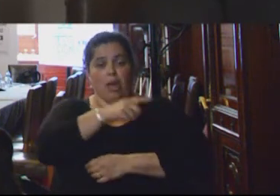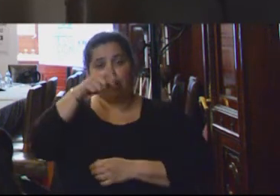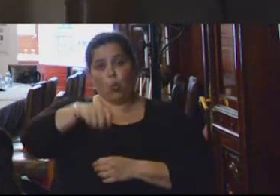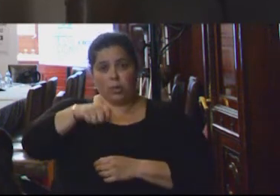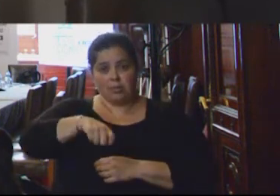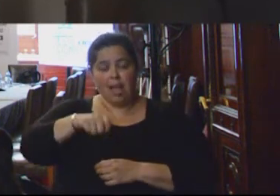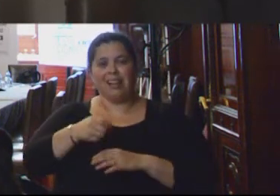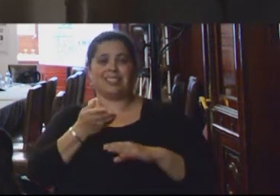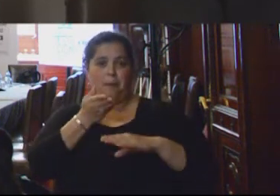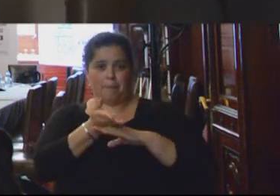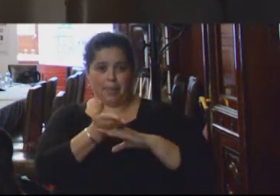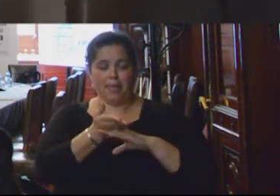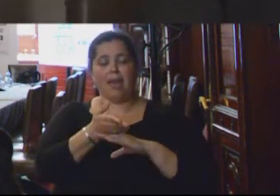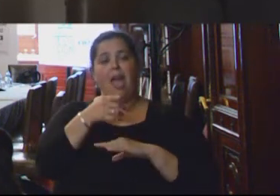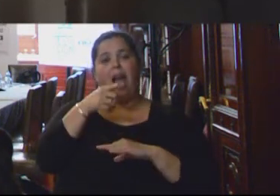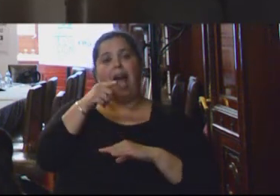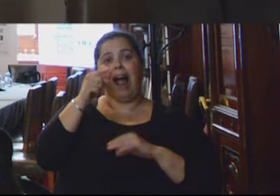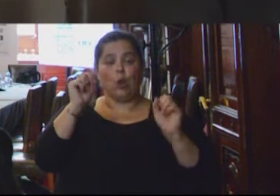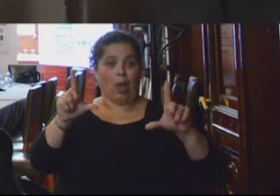se insistió a los candidatos a buscar que